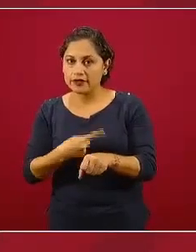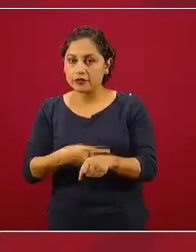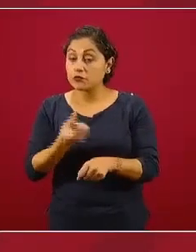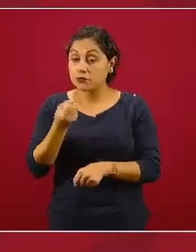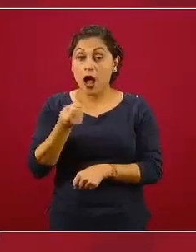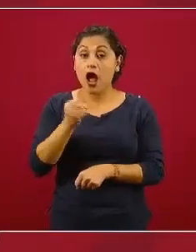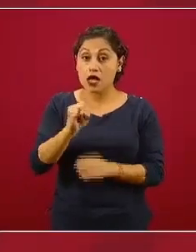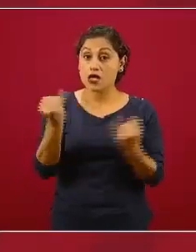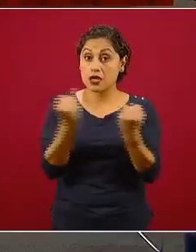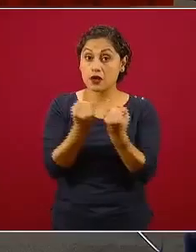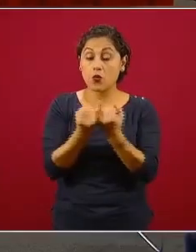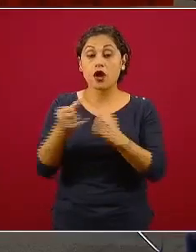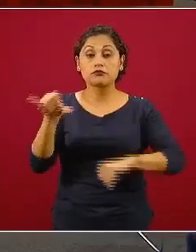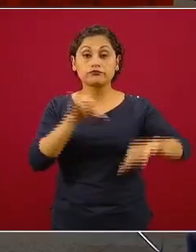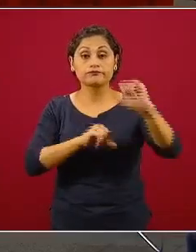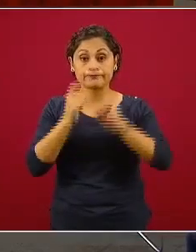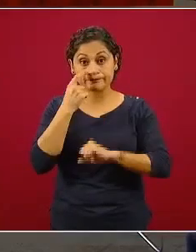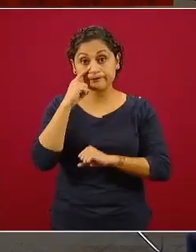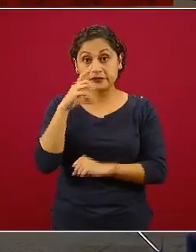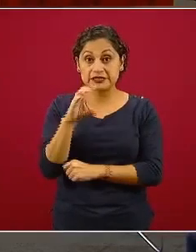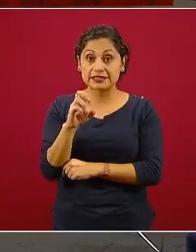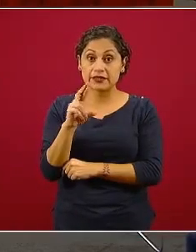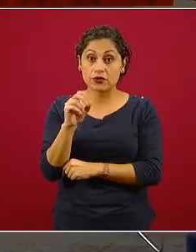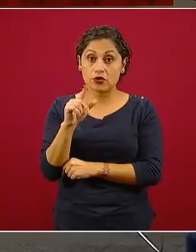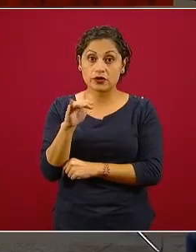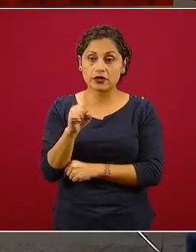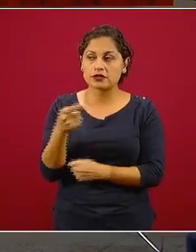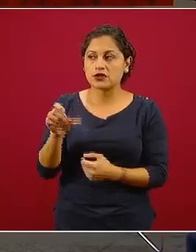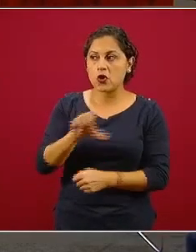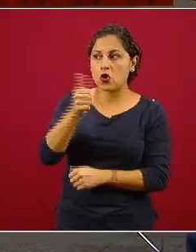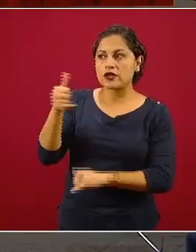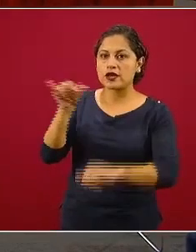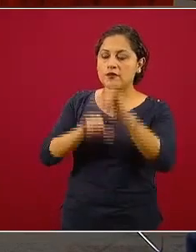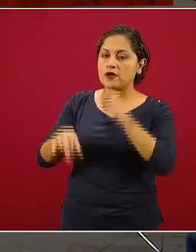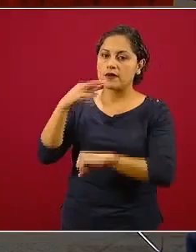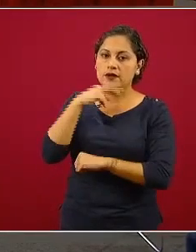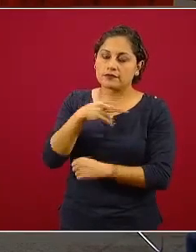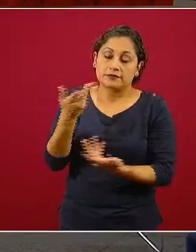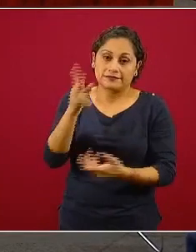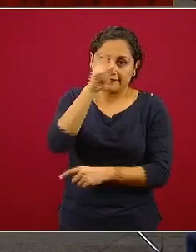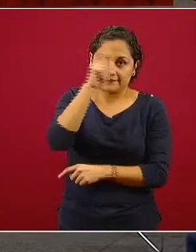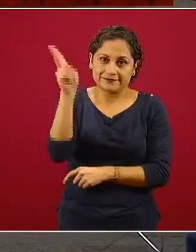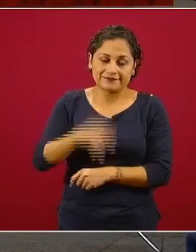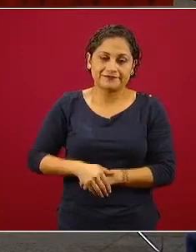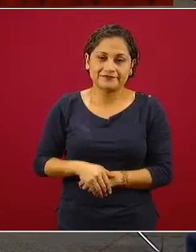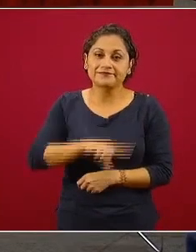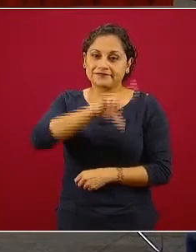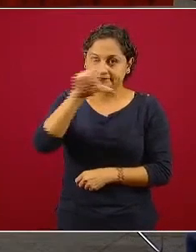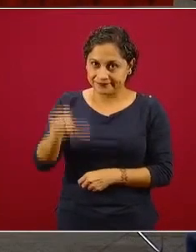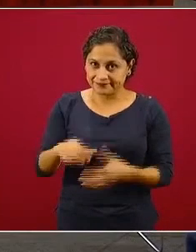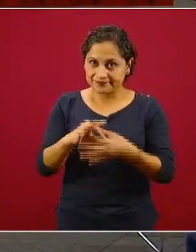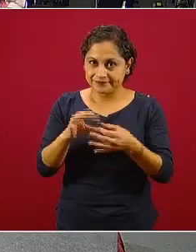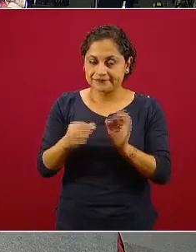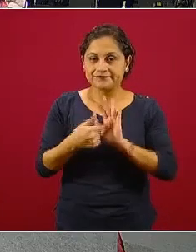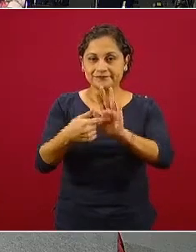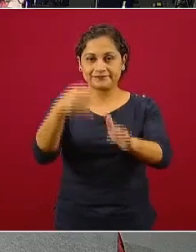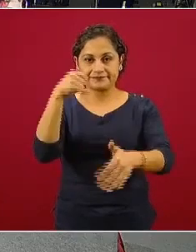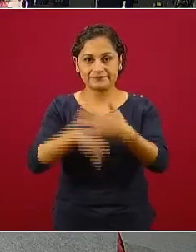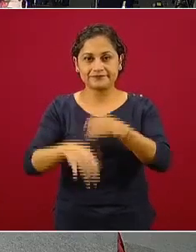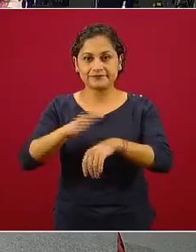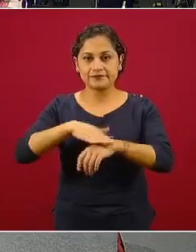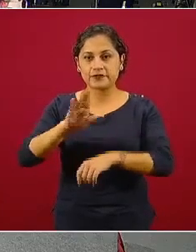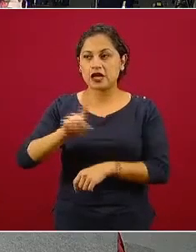las pruebas serológicas, con mayor razón las pruebas rápidas. Pero lo retomamos en eso. Gracias por la pregunta. No,